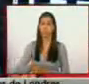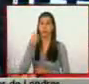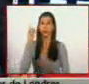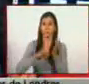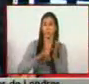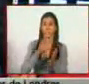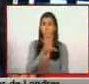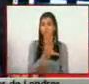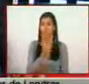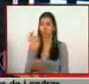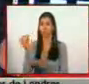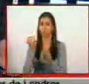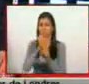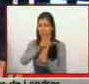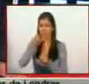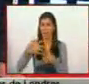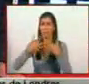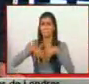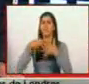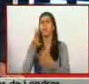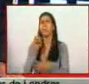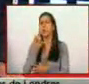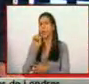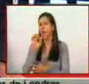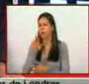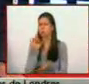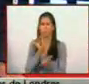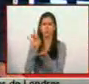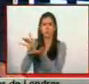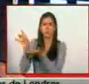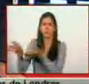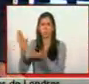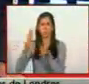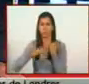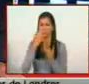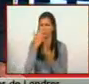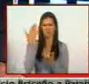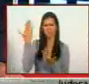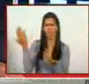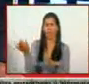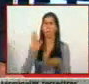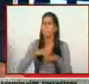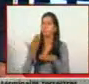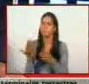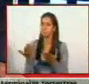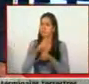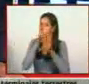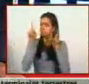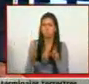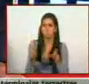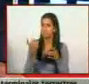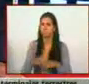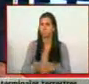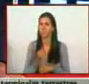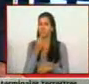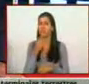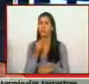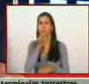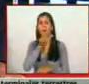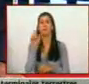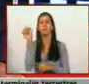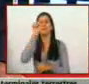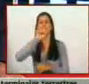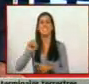Más de 1.500 trabajadores de empresas Polar han sido despedidos en los últimos días sin justificación alguna. Así lo afirmaron representantes del sindicato